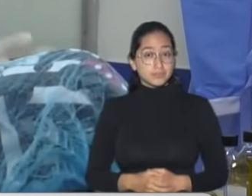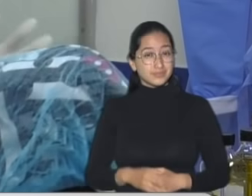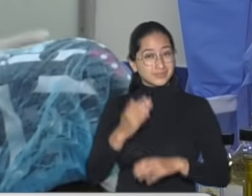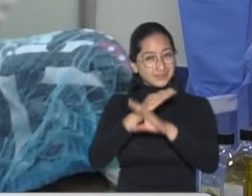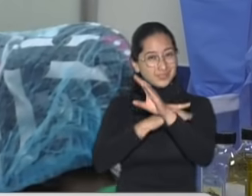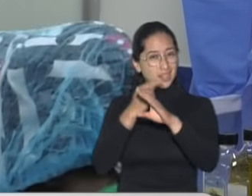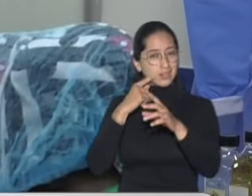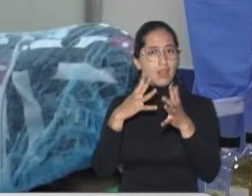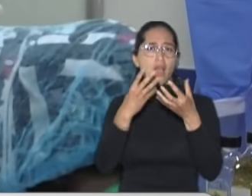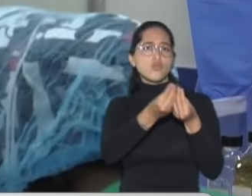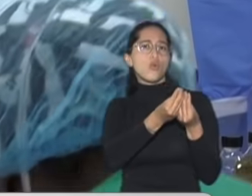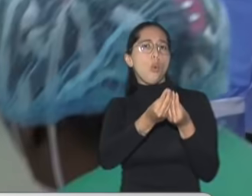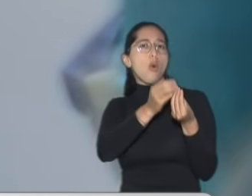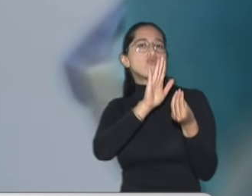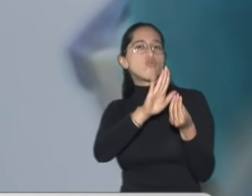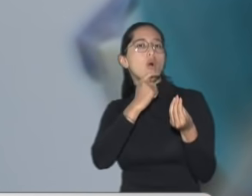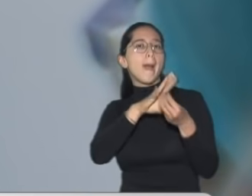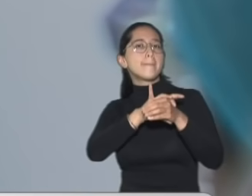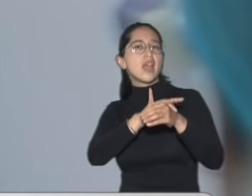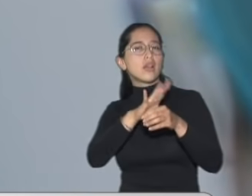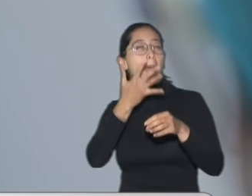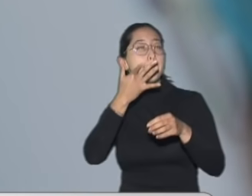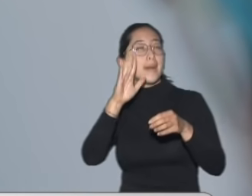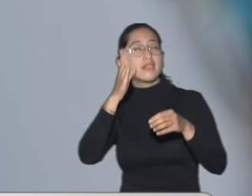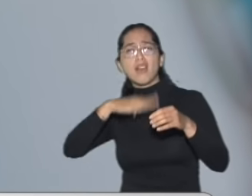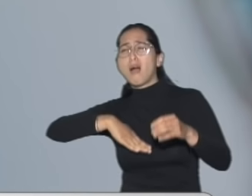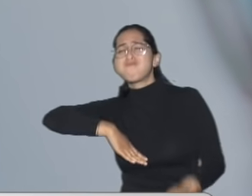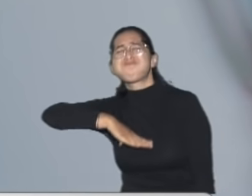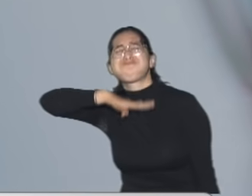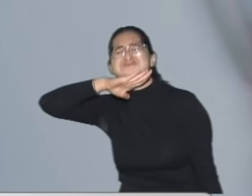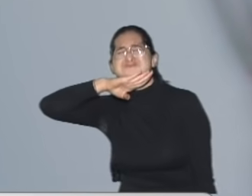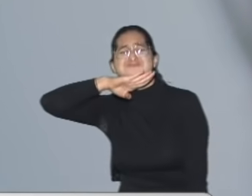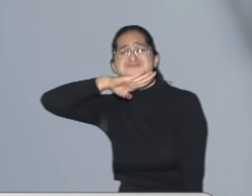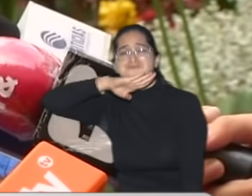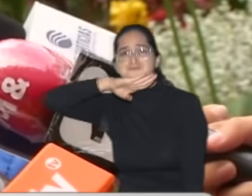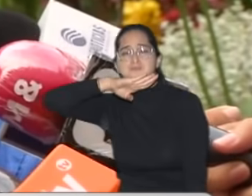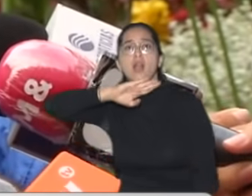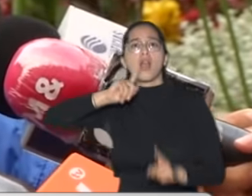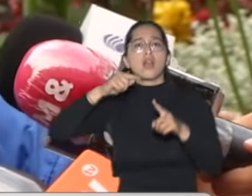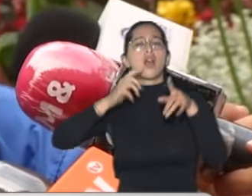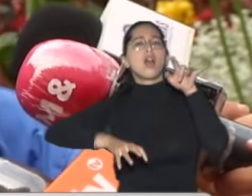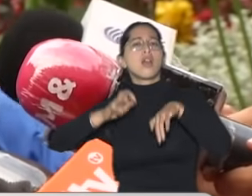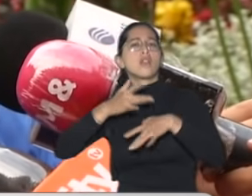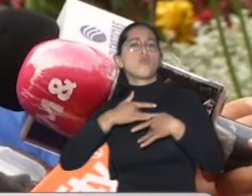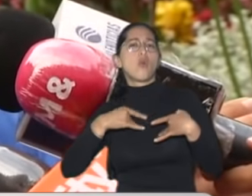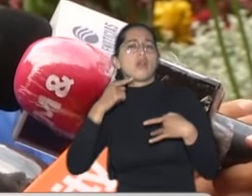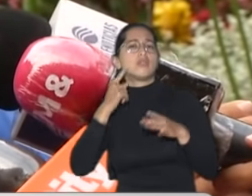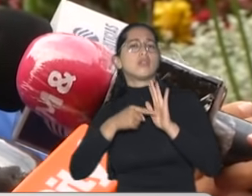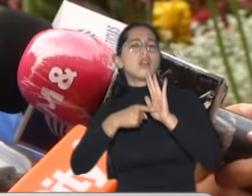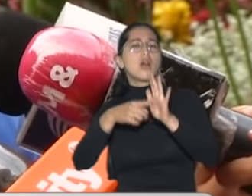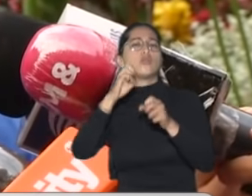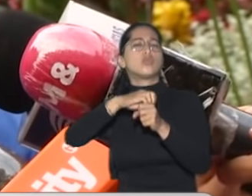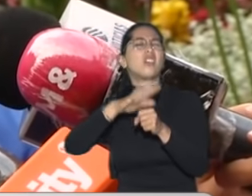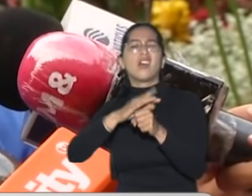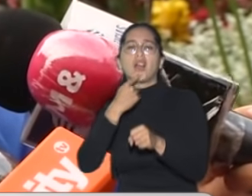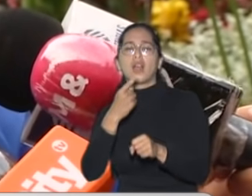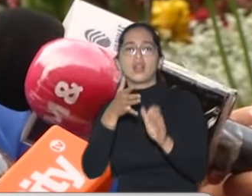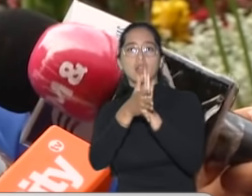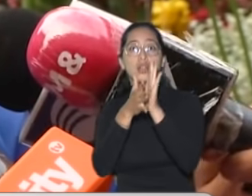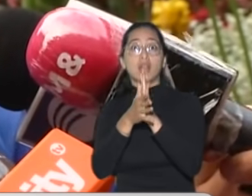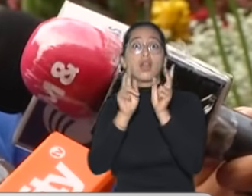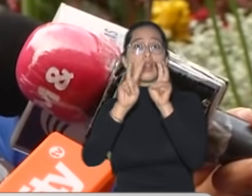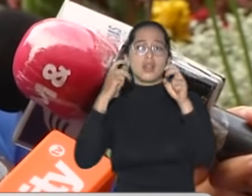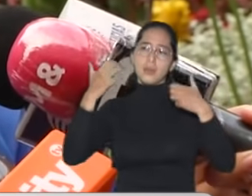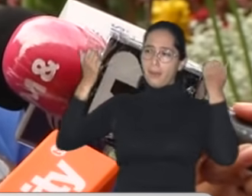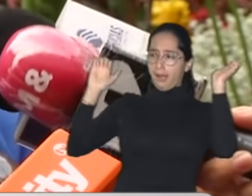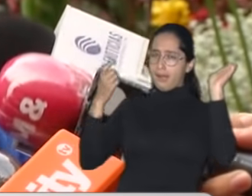parte del gremio médico sobre un posible colapso en el sistema hospitalario, el distrito respondió. Un término como alerta roja hospitalaria lo que